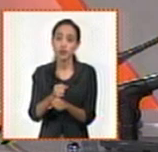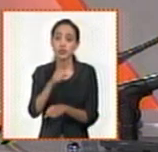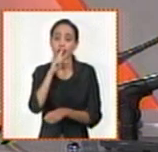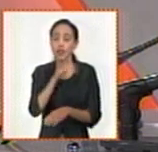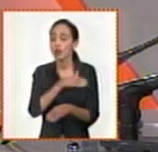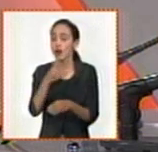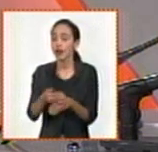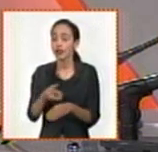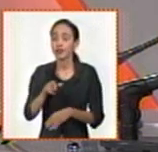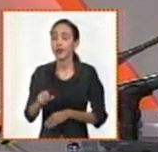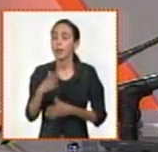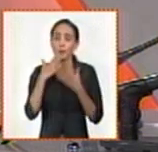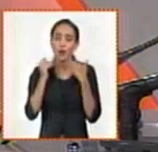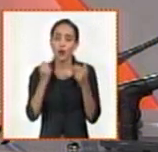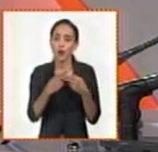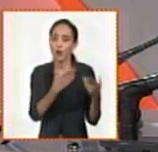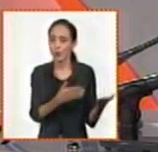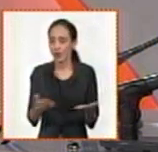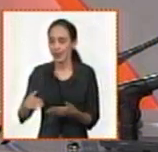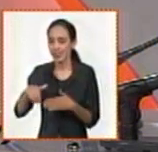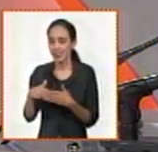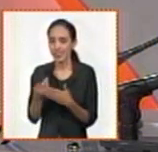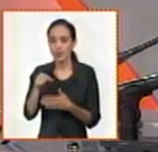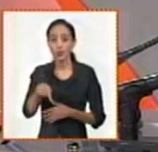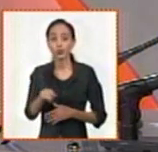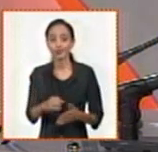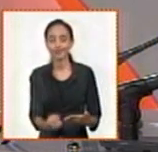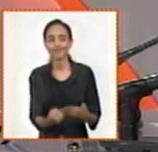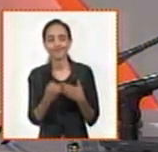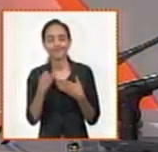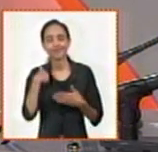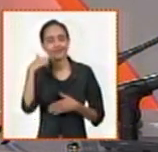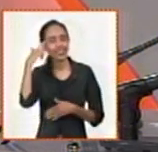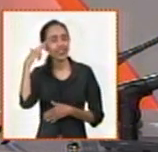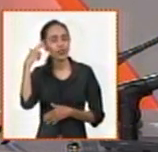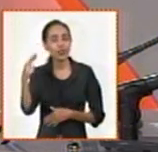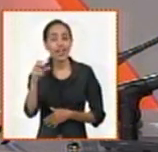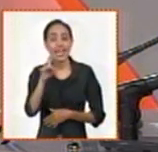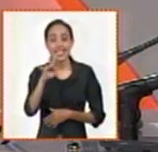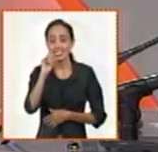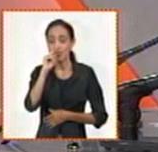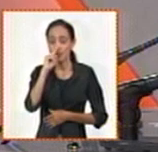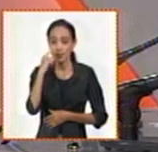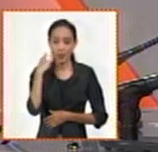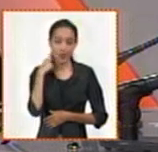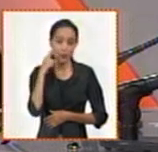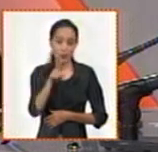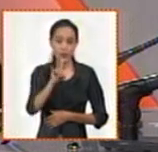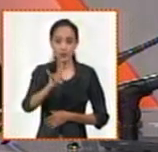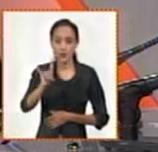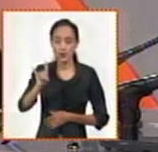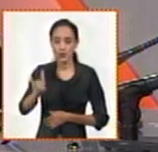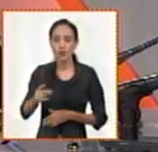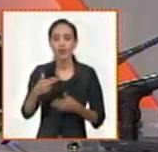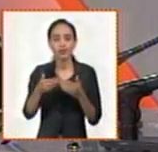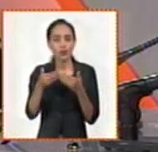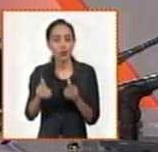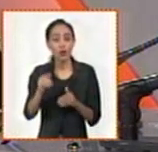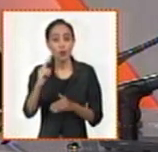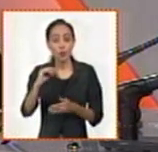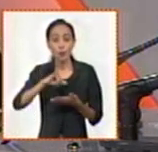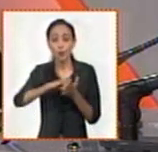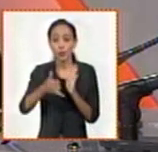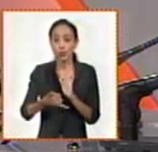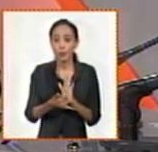es el mejor homenaje que le pueden dar. Un día como hoy, tú nos ayudaste a recordar. 15 de noviembre de 1999 se inauguraba uno de